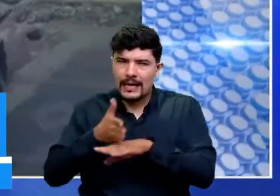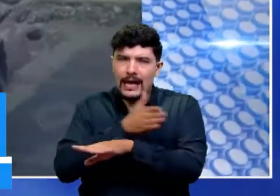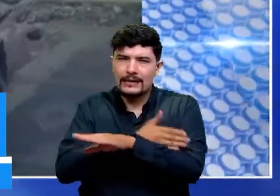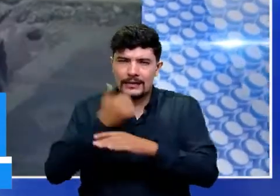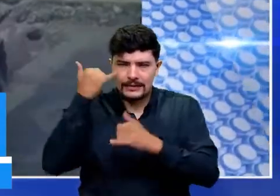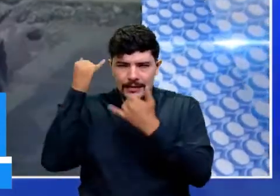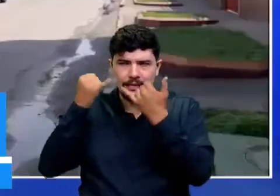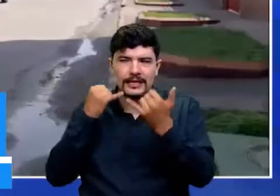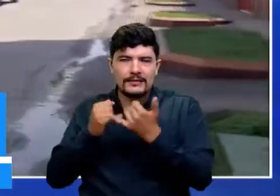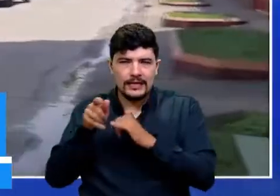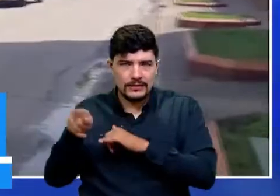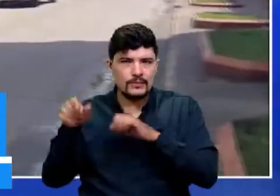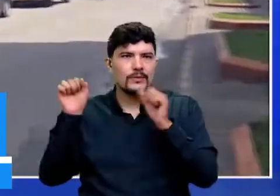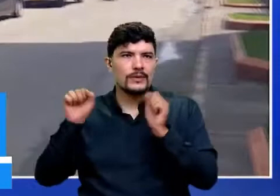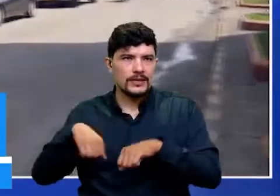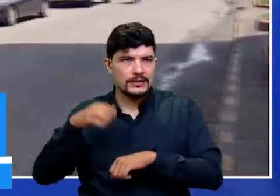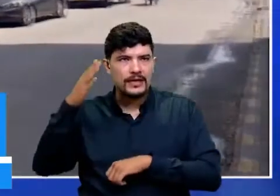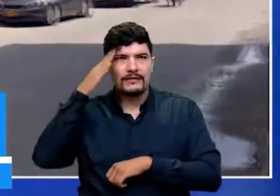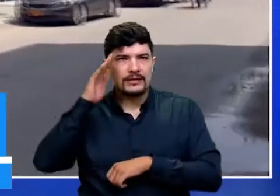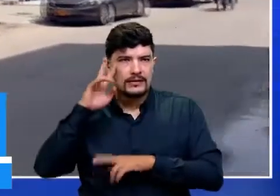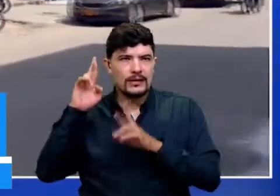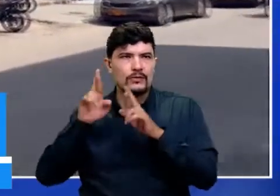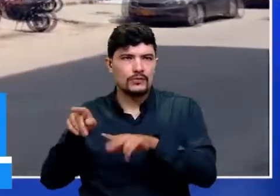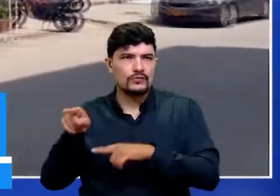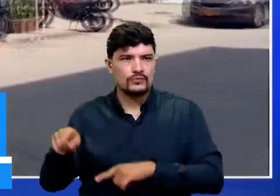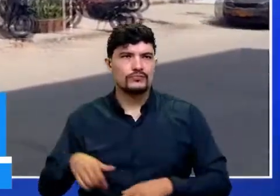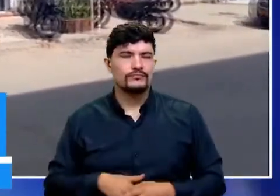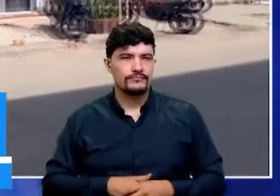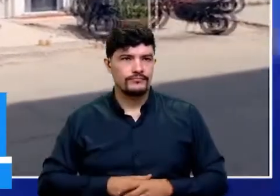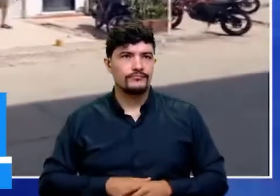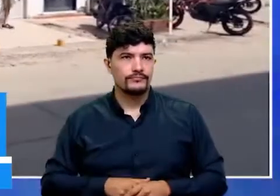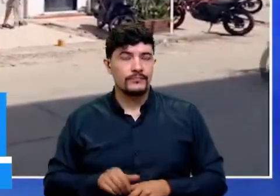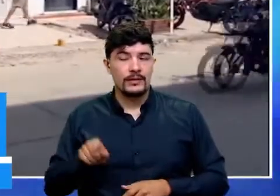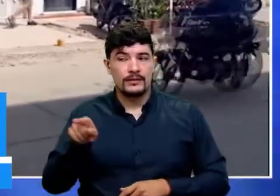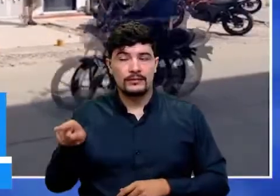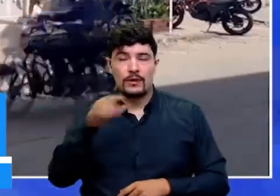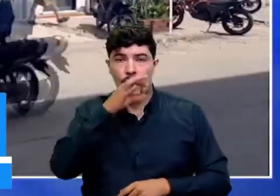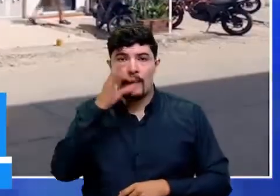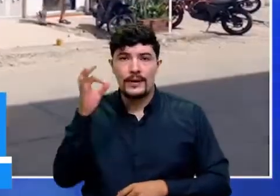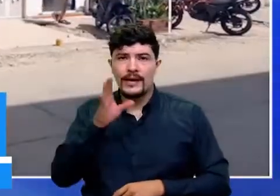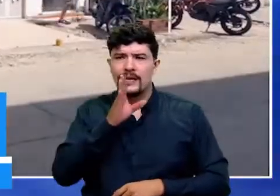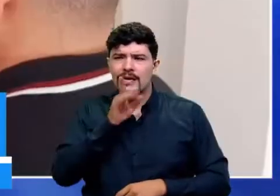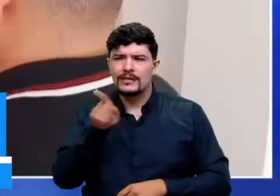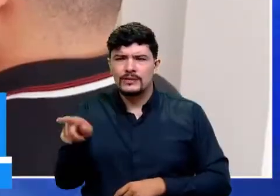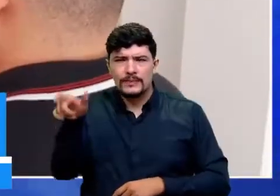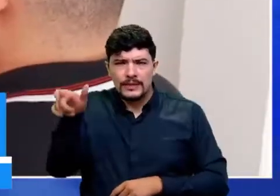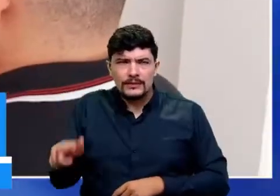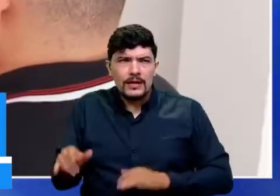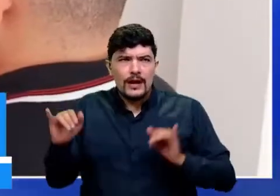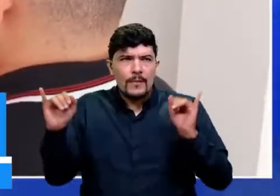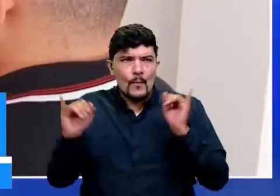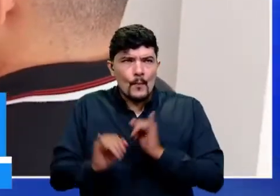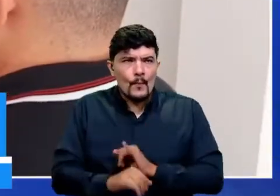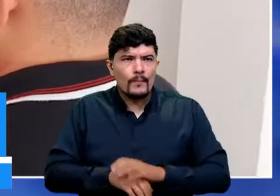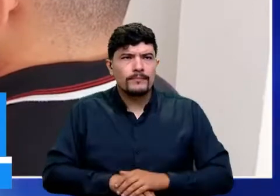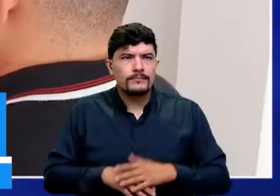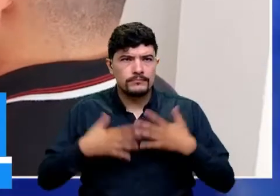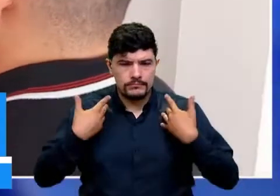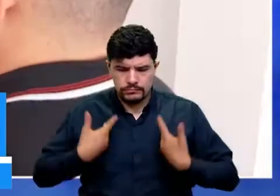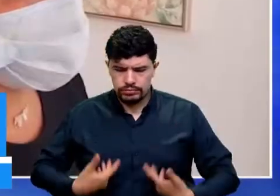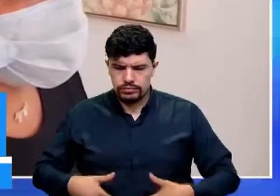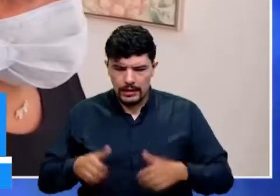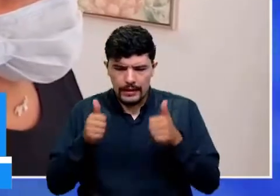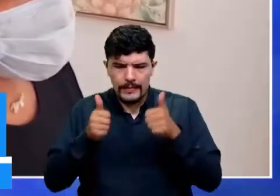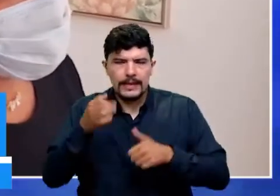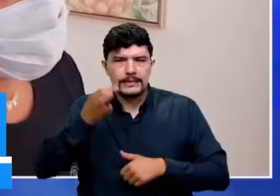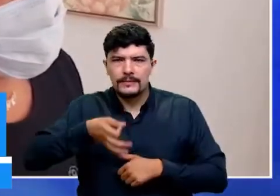inteligencia para efectuar el robo, y el tipo es una persona delgada, bien vestido, usa siempre